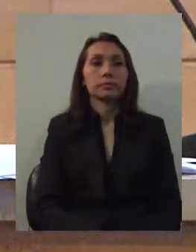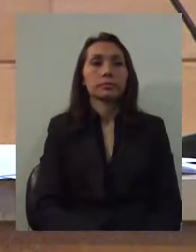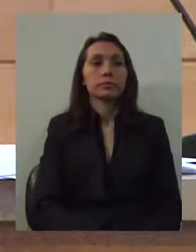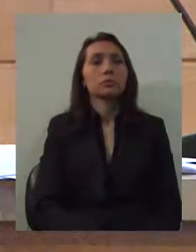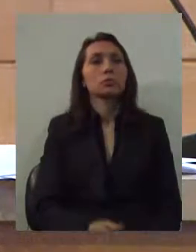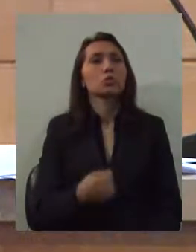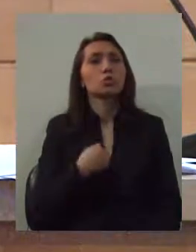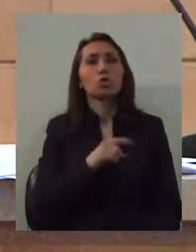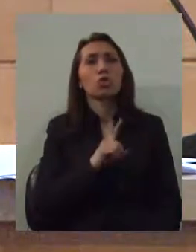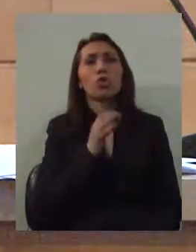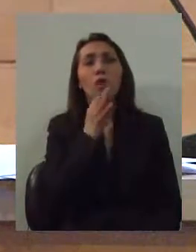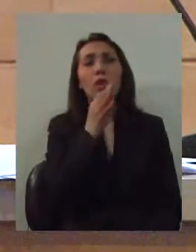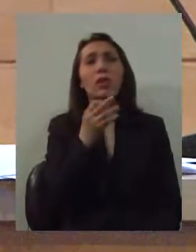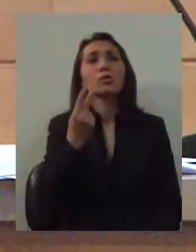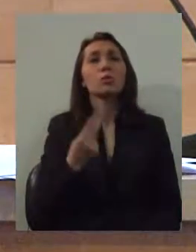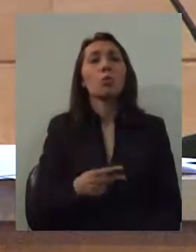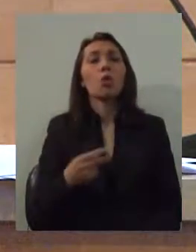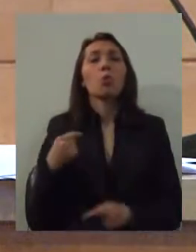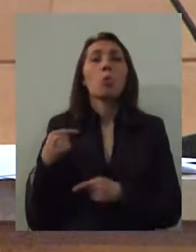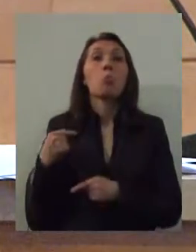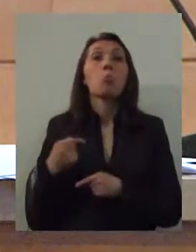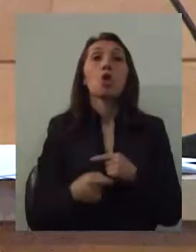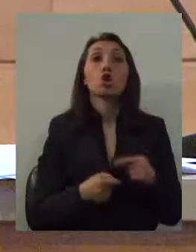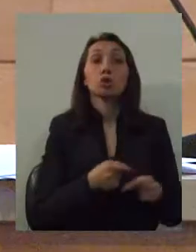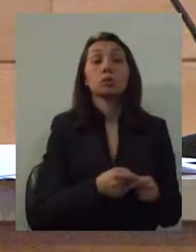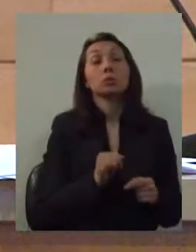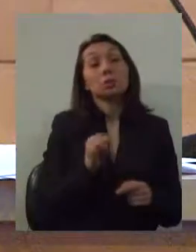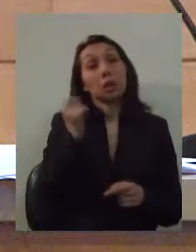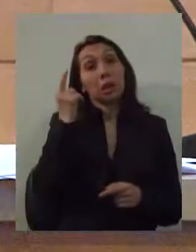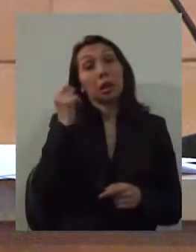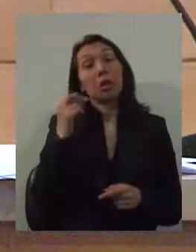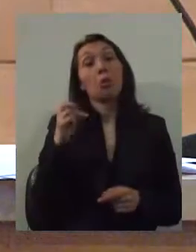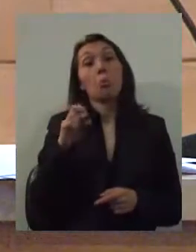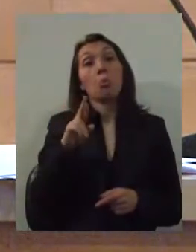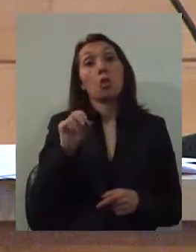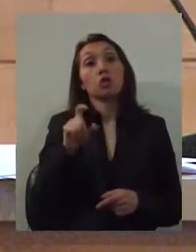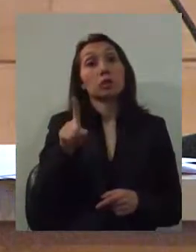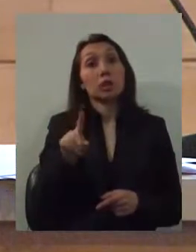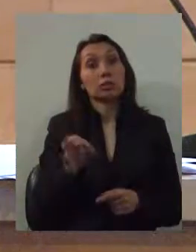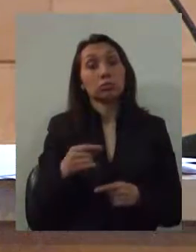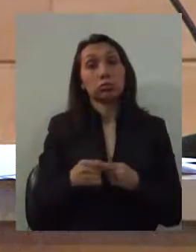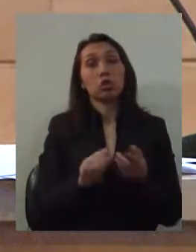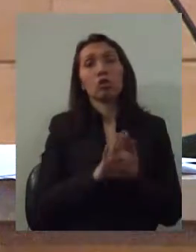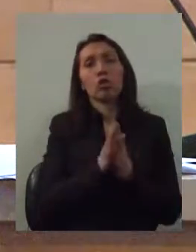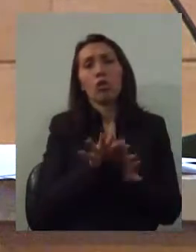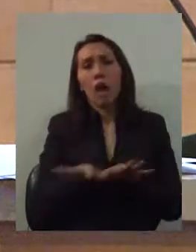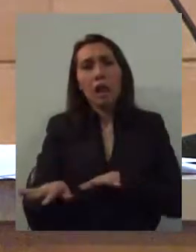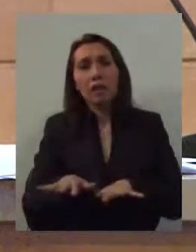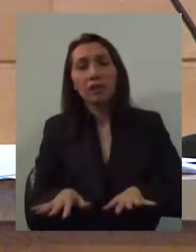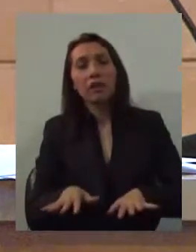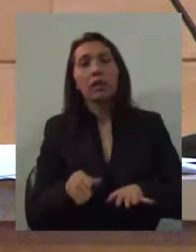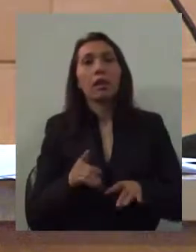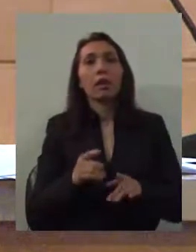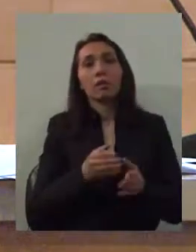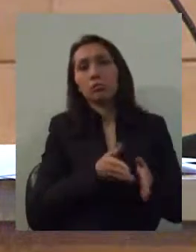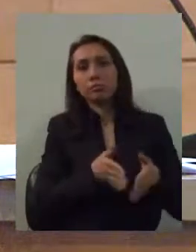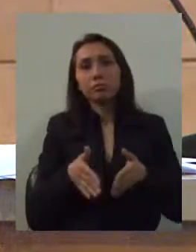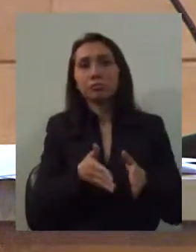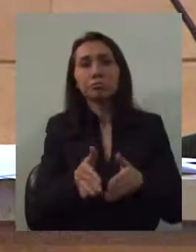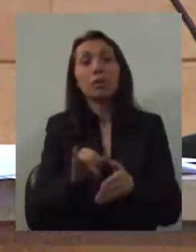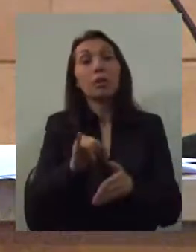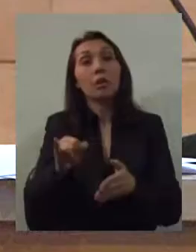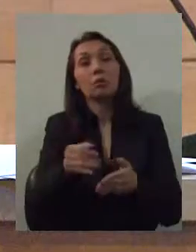Yo no lo llamaría propiamente un proceso. Ahora, si entendemos por proceso toda actividad jurisdiccional que va a ser encausada después